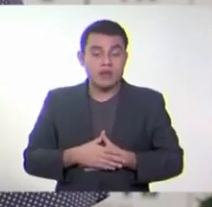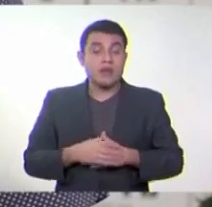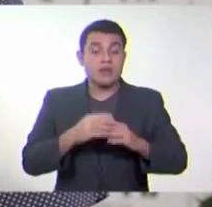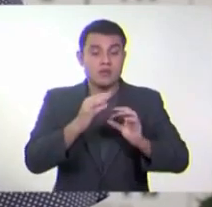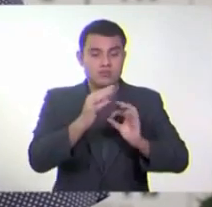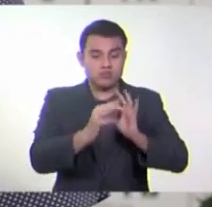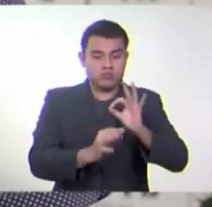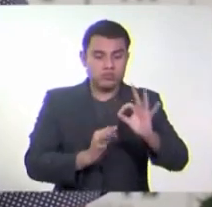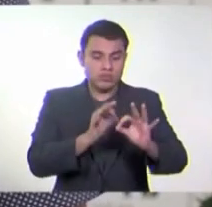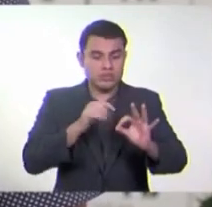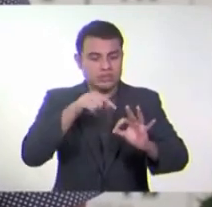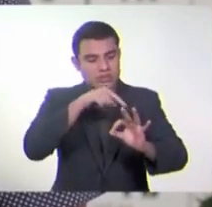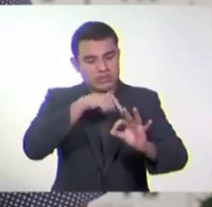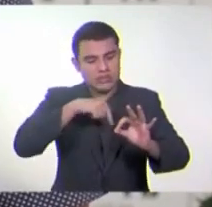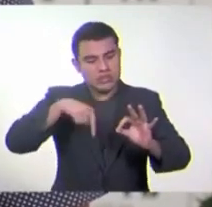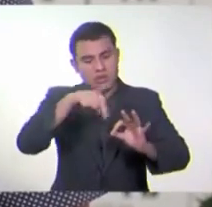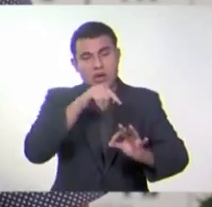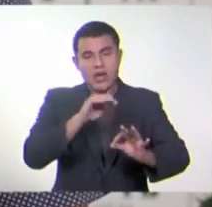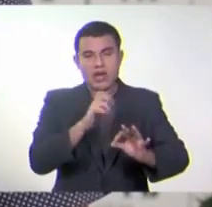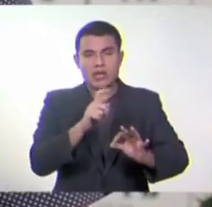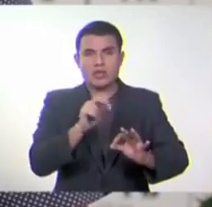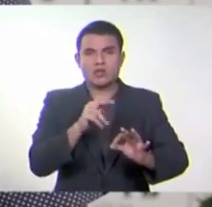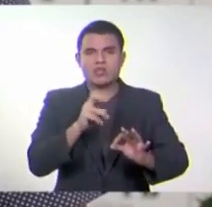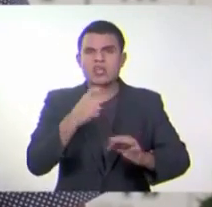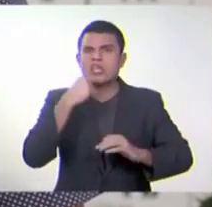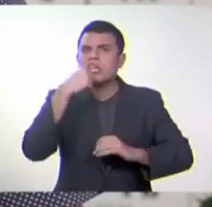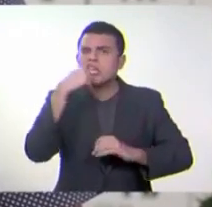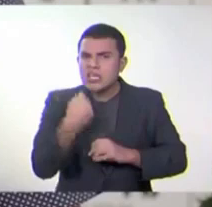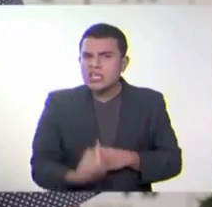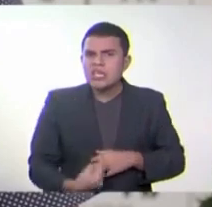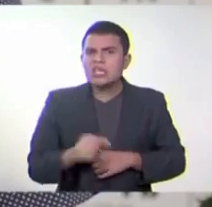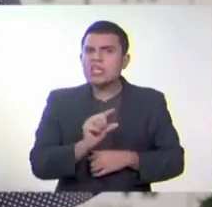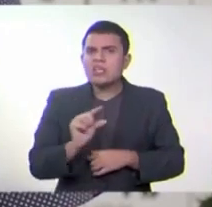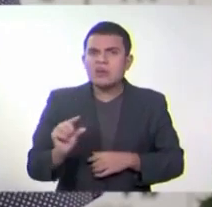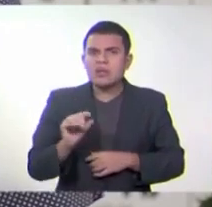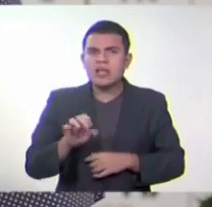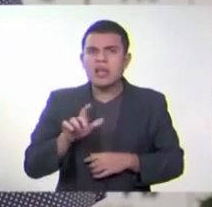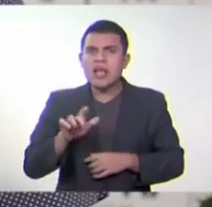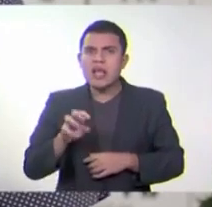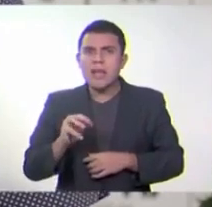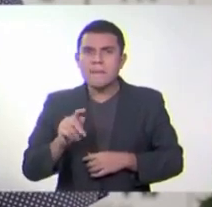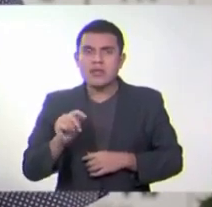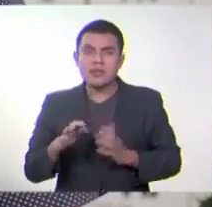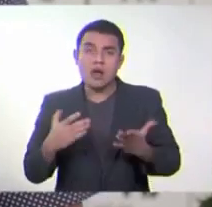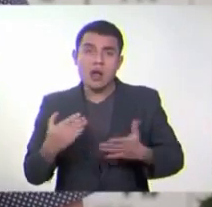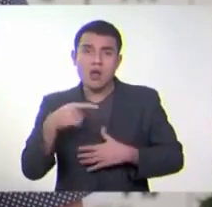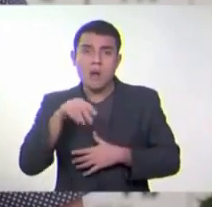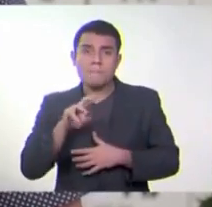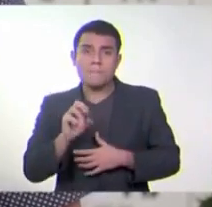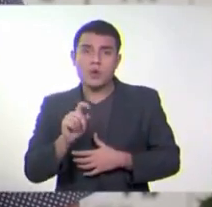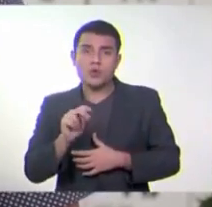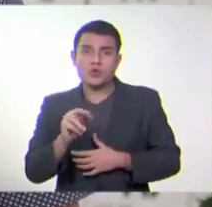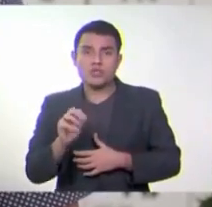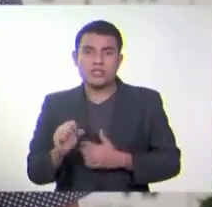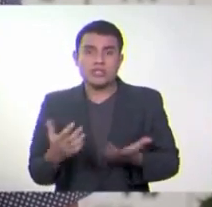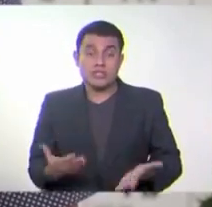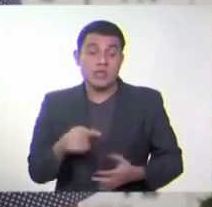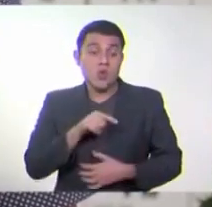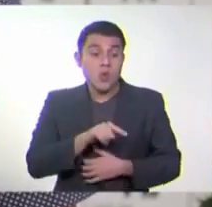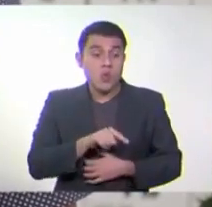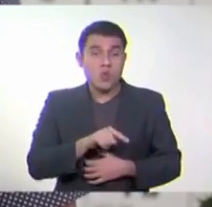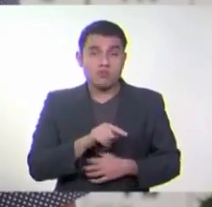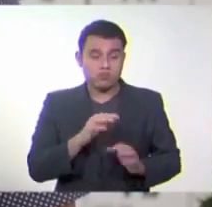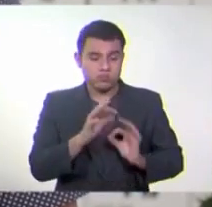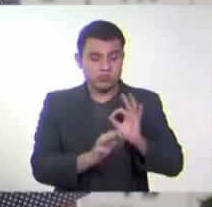los electrones. Pero ¿quién me dicta el nombre del elemento? Los protones. Si un elemento